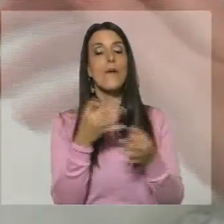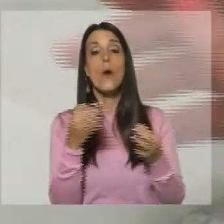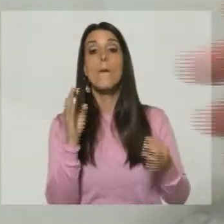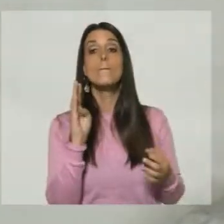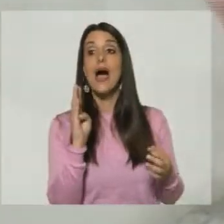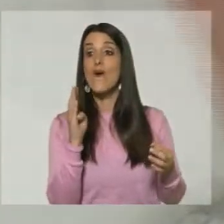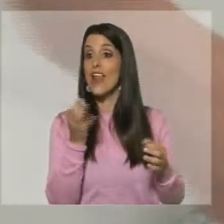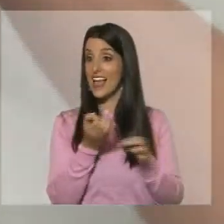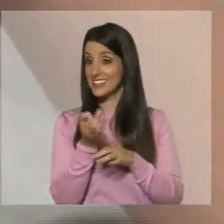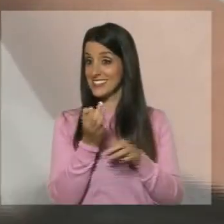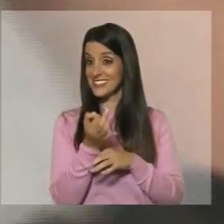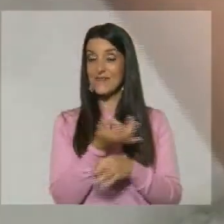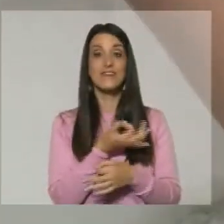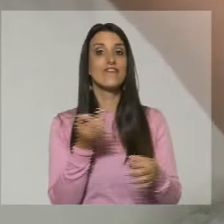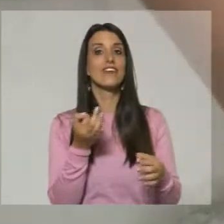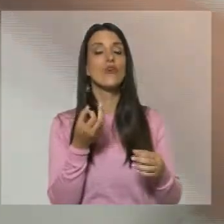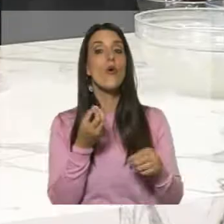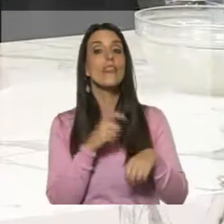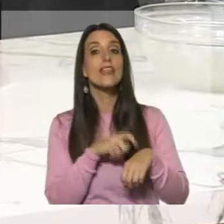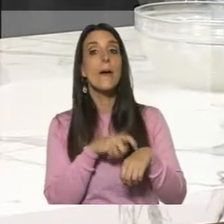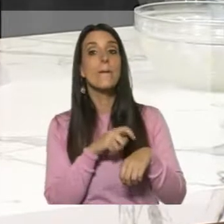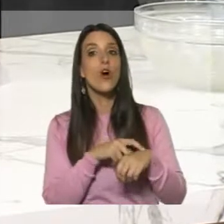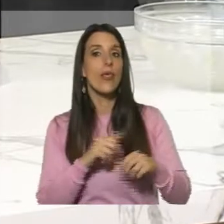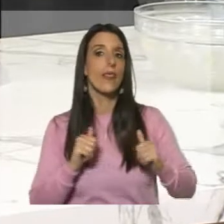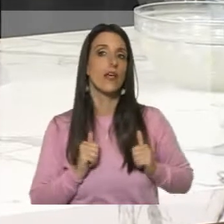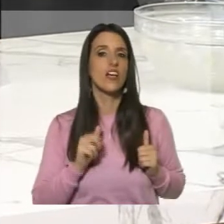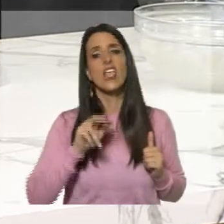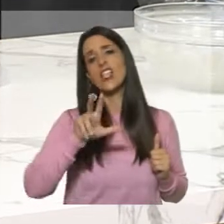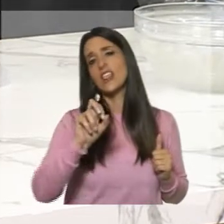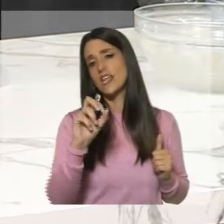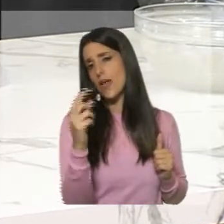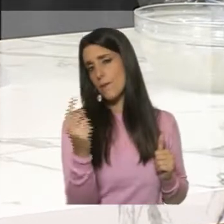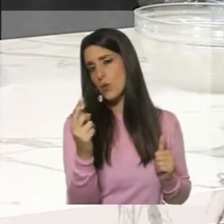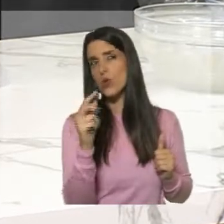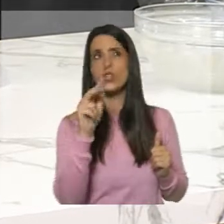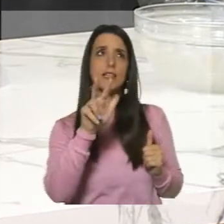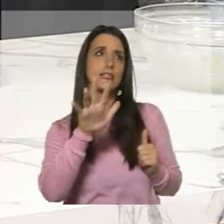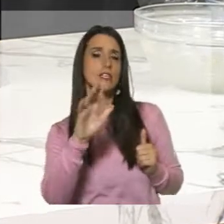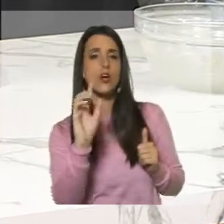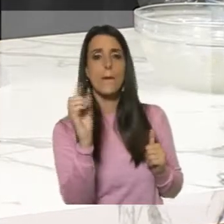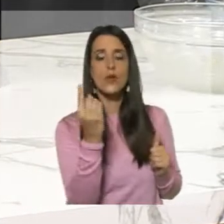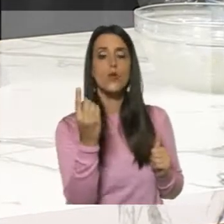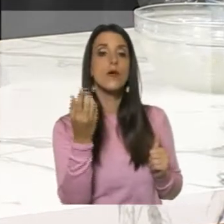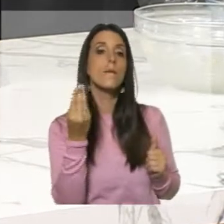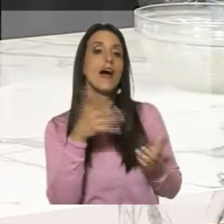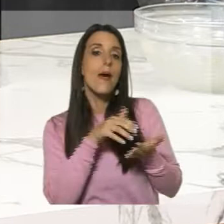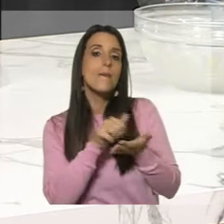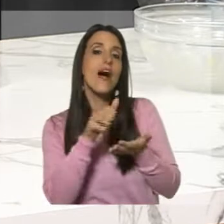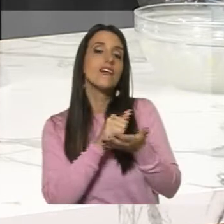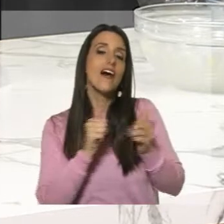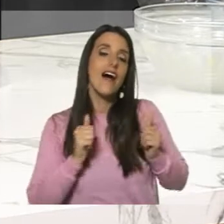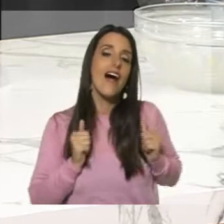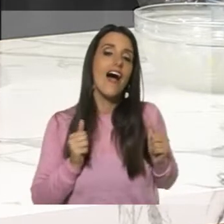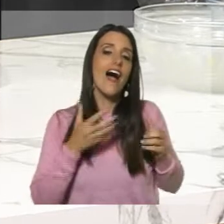Los Pauli tips, claro. ¿Cuánto la vas a dejar? ¿Cuánto? 30 minutos, 35 minutos. ¿Para qué? Para que la masa se relaje, se